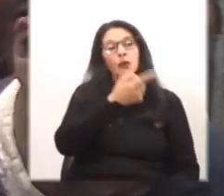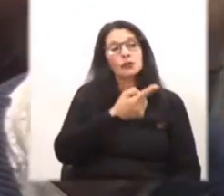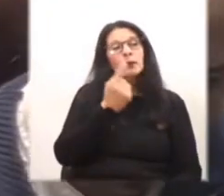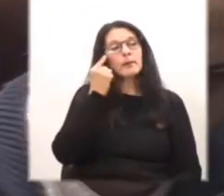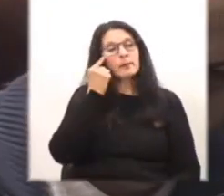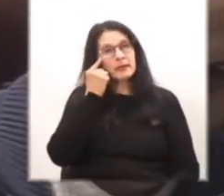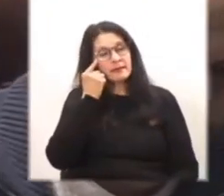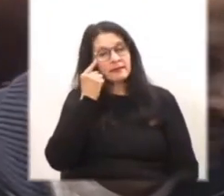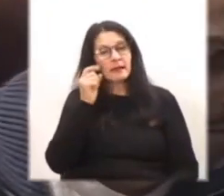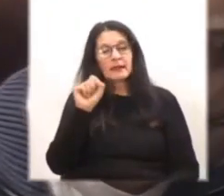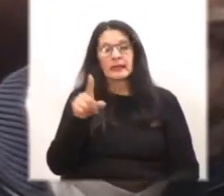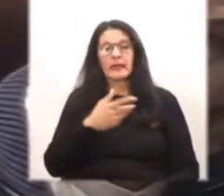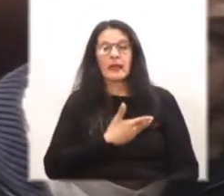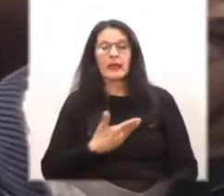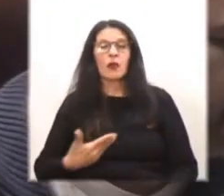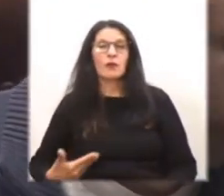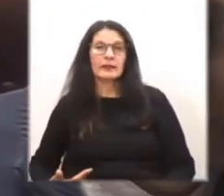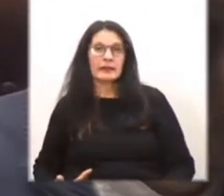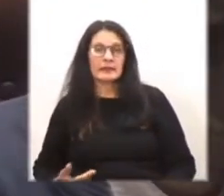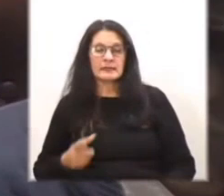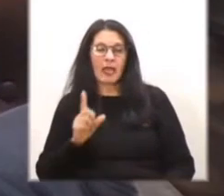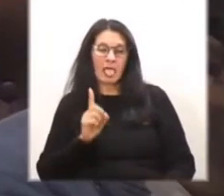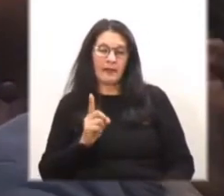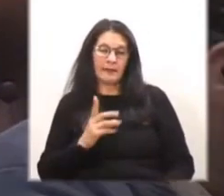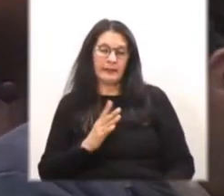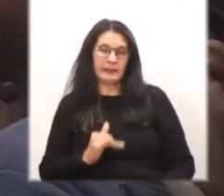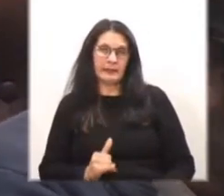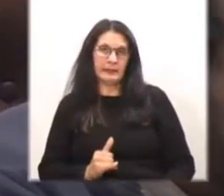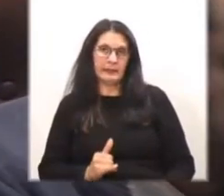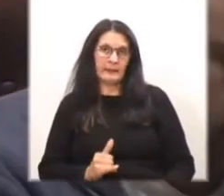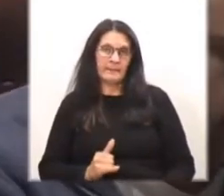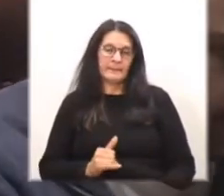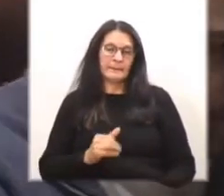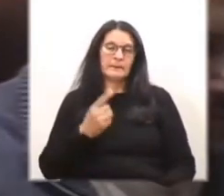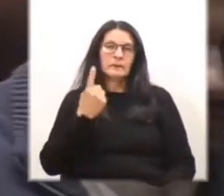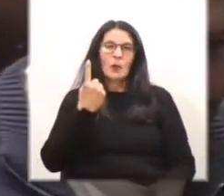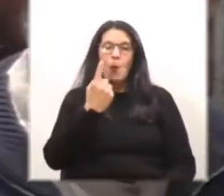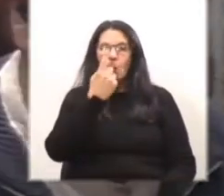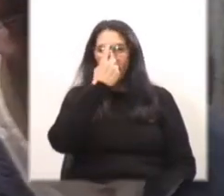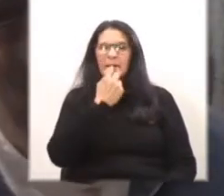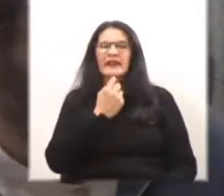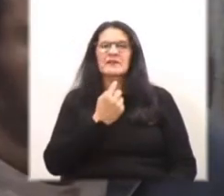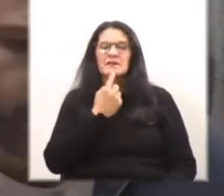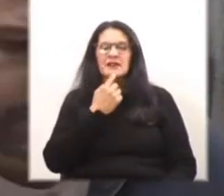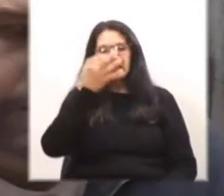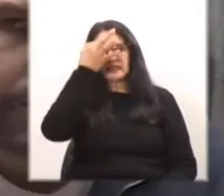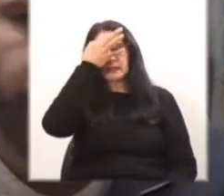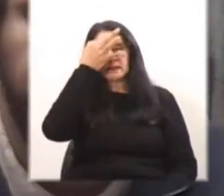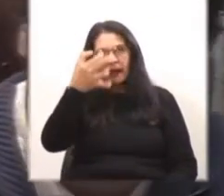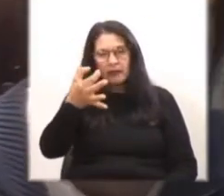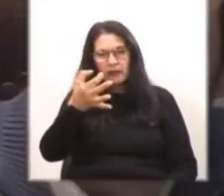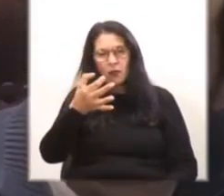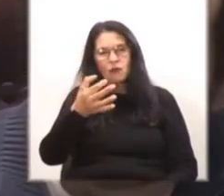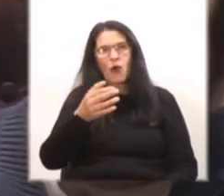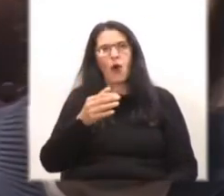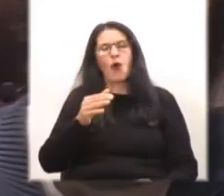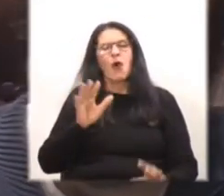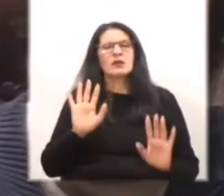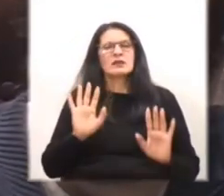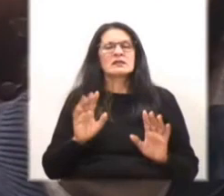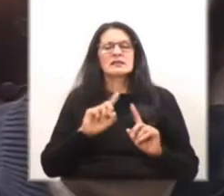que su gobernanza debe tener un alto perfil técnico fuera de todo